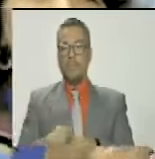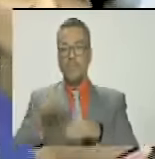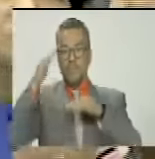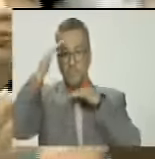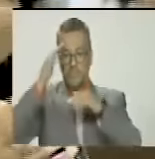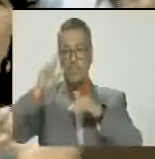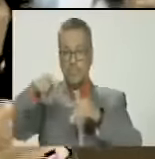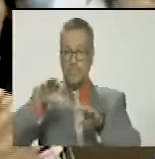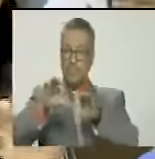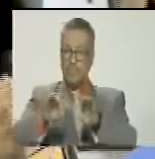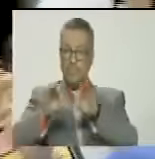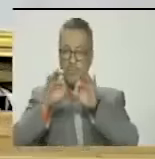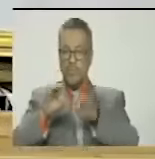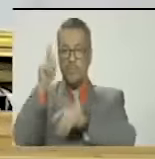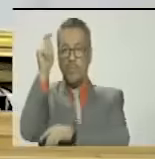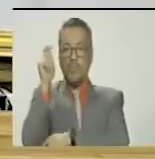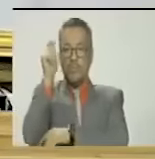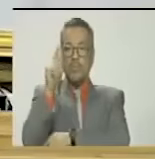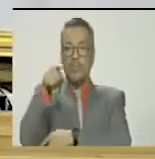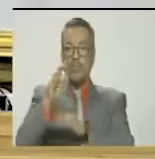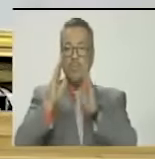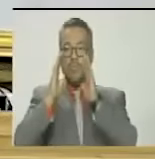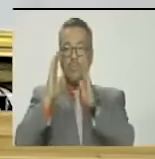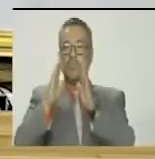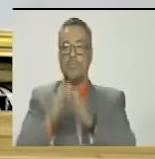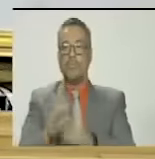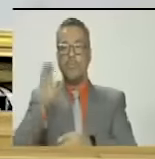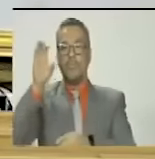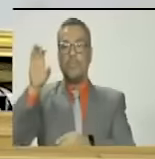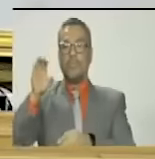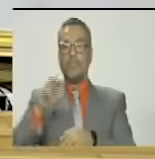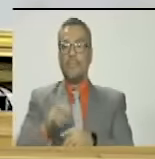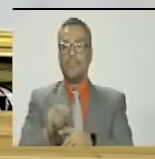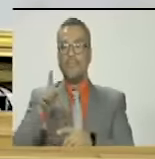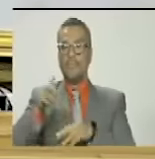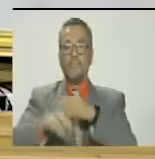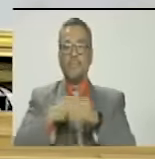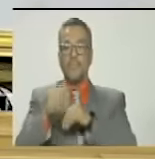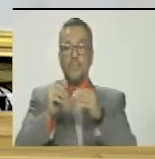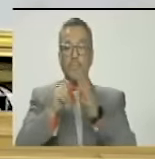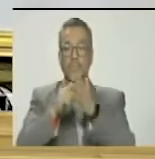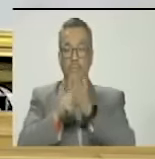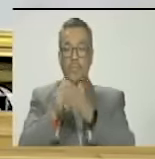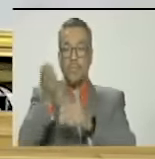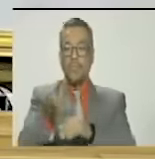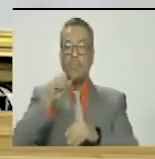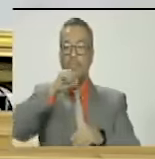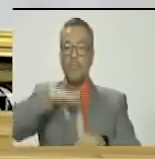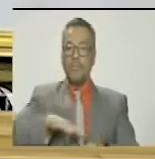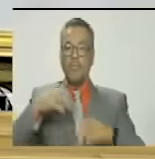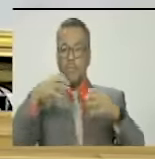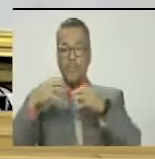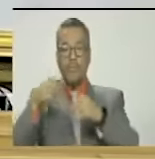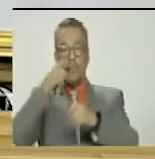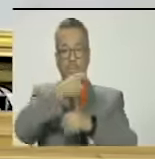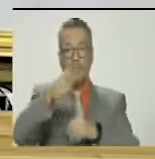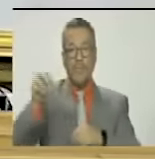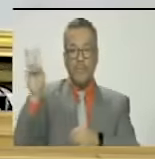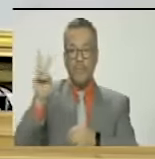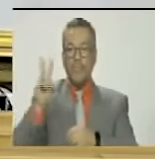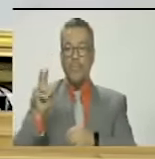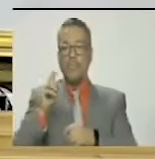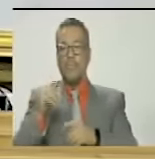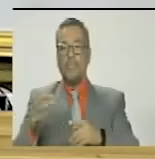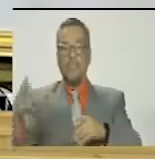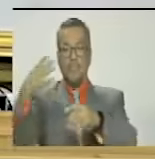Queremos saludar muy especialmente a un diputado del Bloque de la Patria que ha sido punta de lanza en la histórica lucha del pueblo de Venezuela